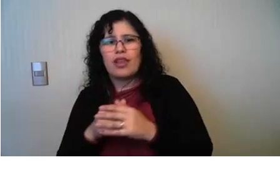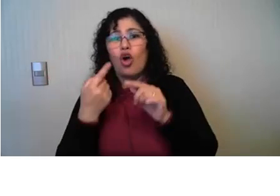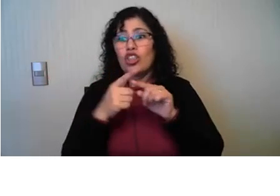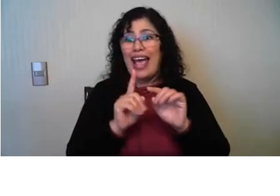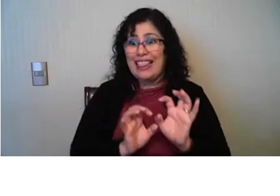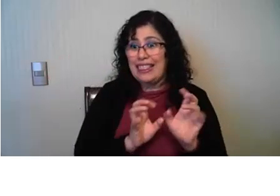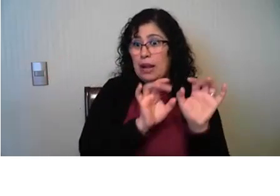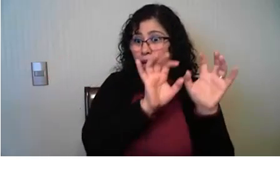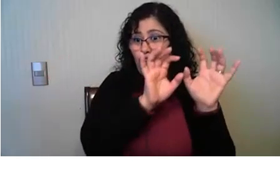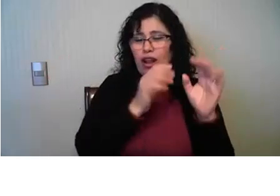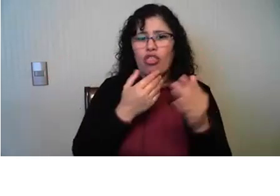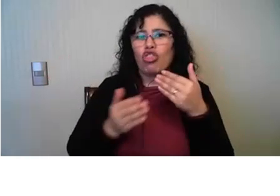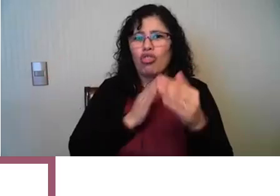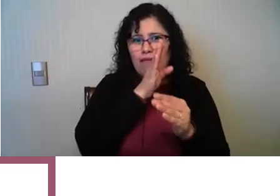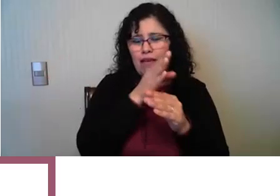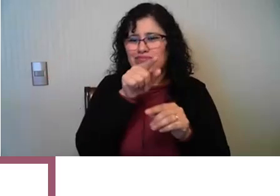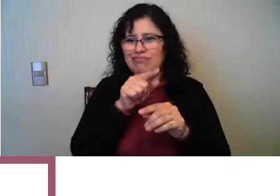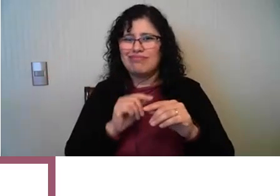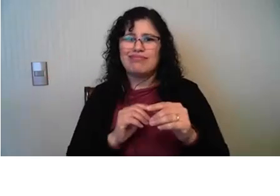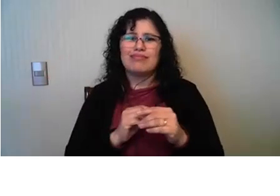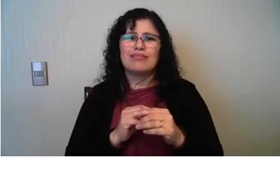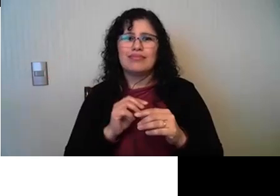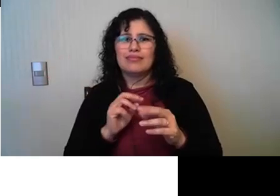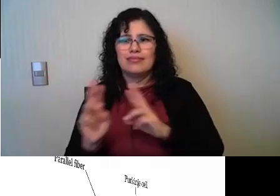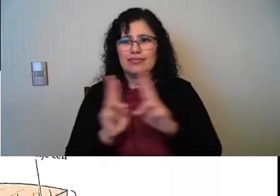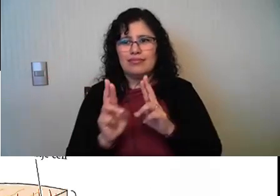a hacer interacción,